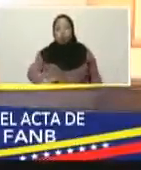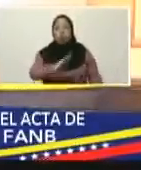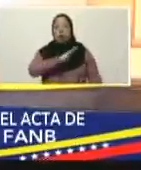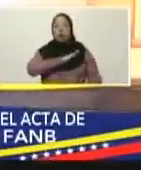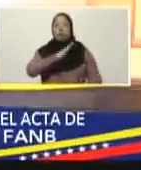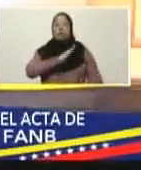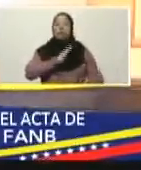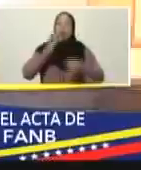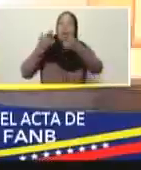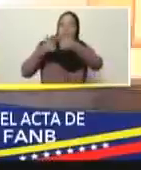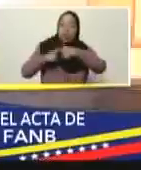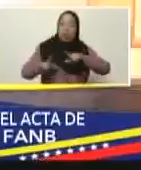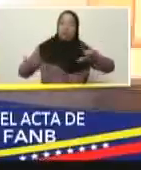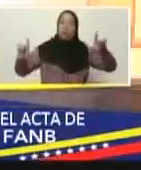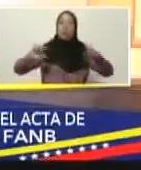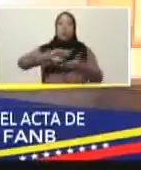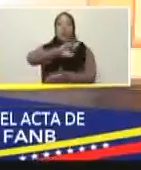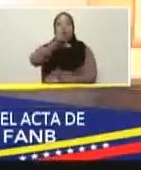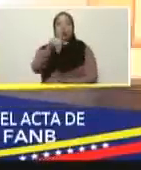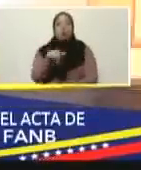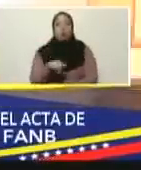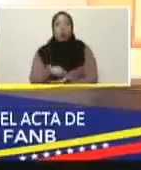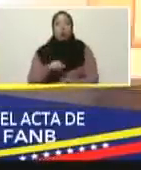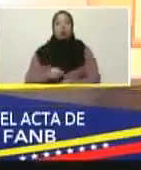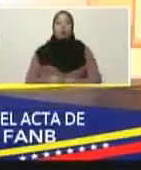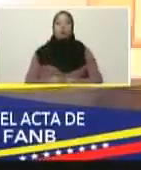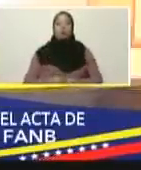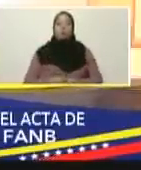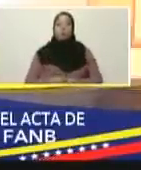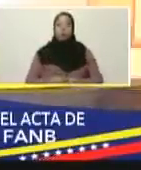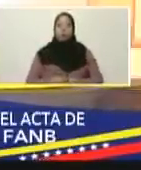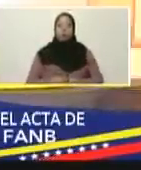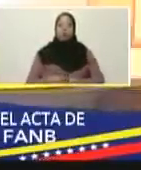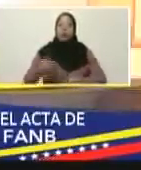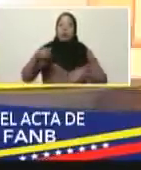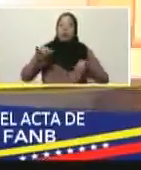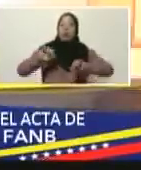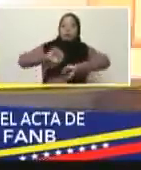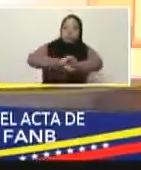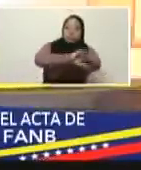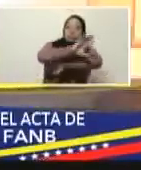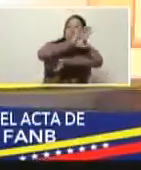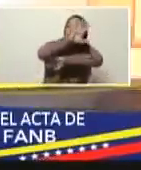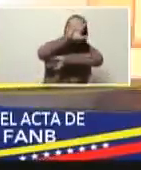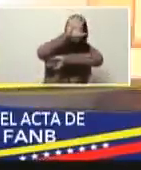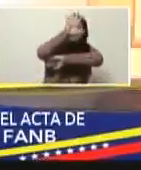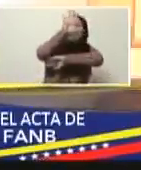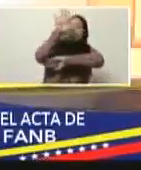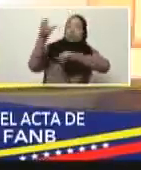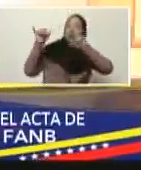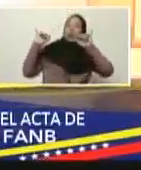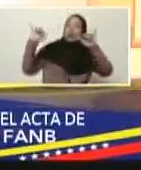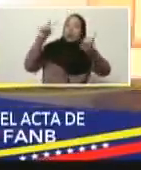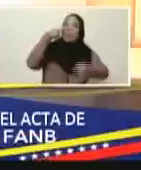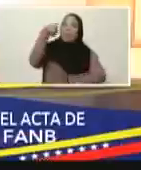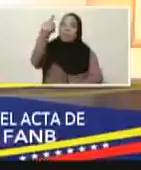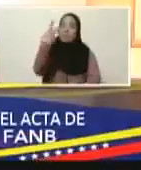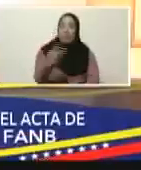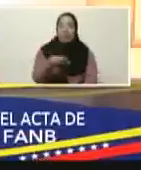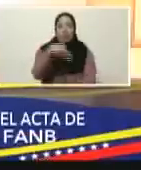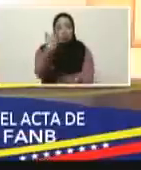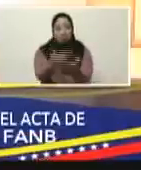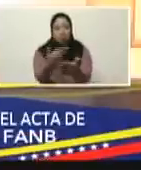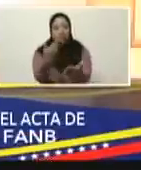la independencia nacional. Este mismo cielo ha sido testigo de